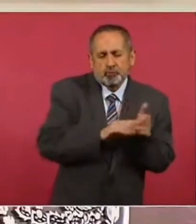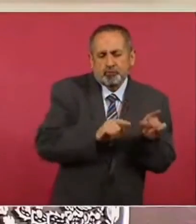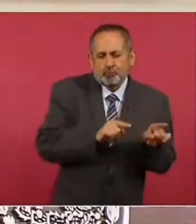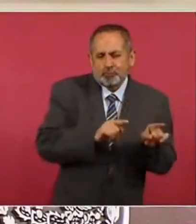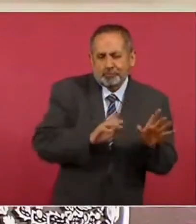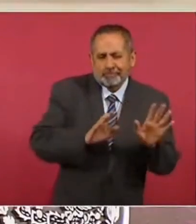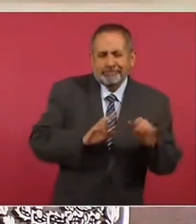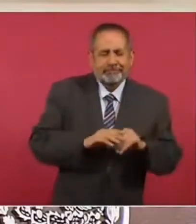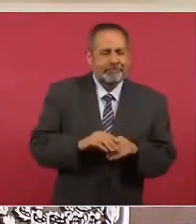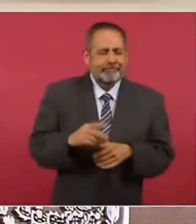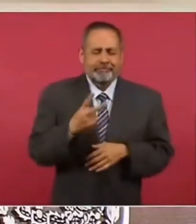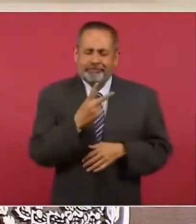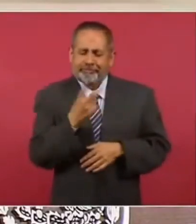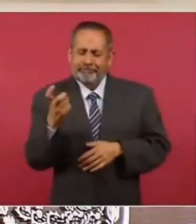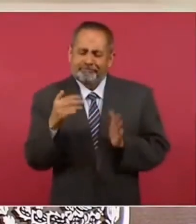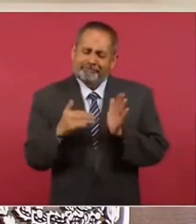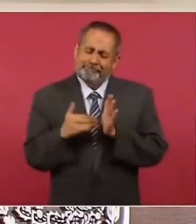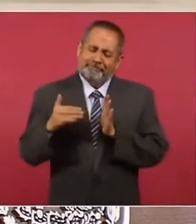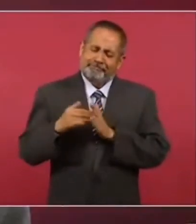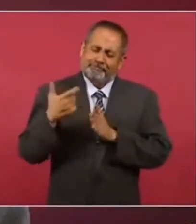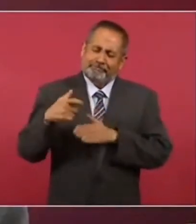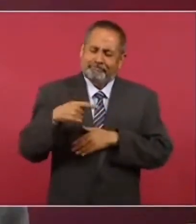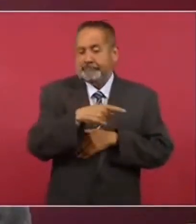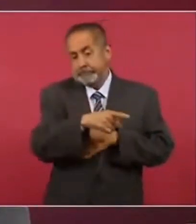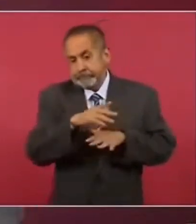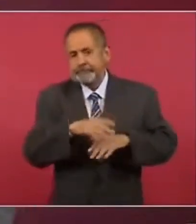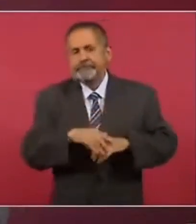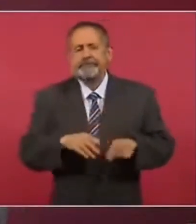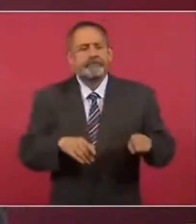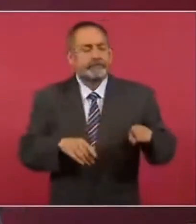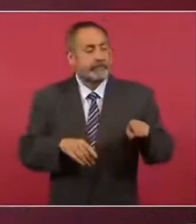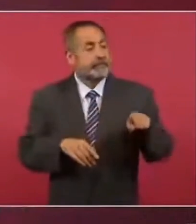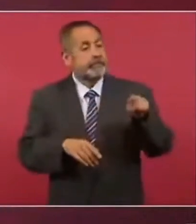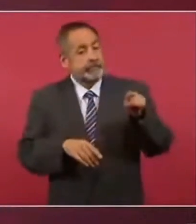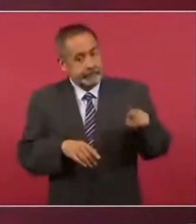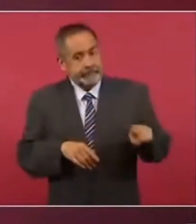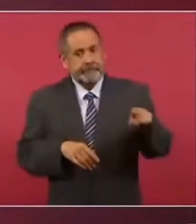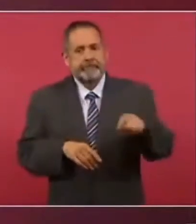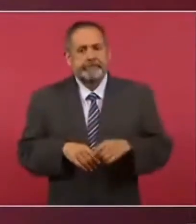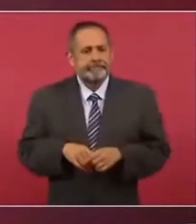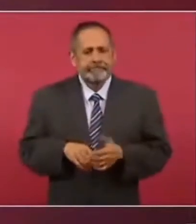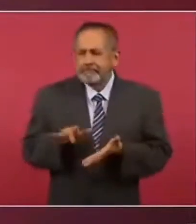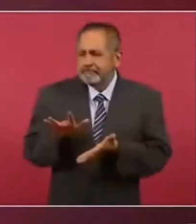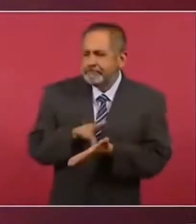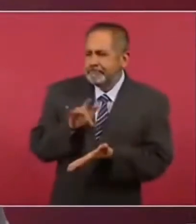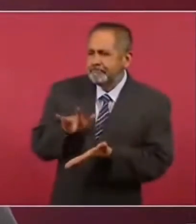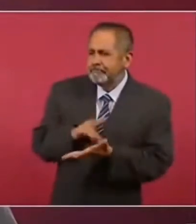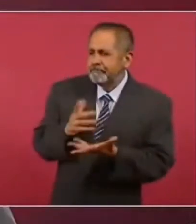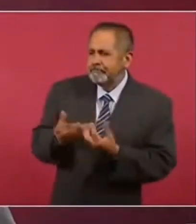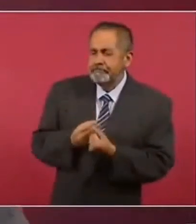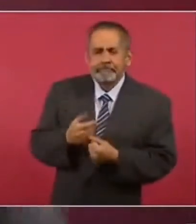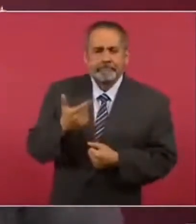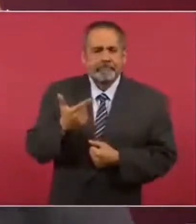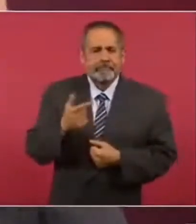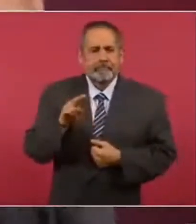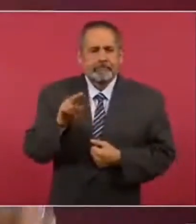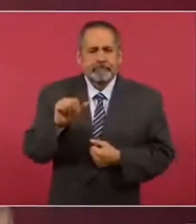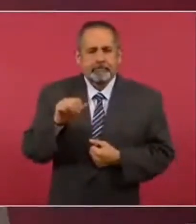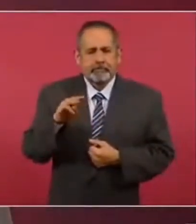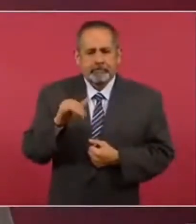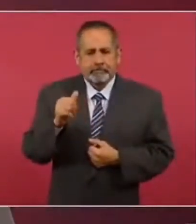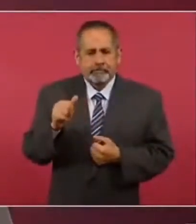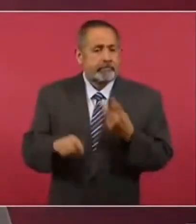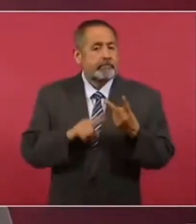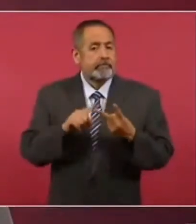de doscientos millones de pesos ese se alimenta de guacamaya y